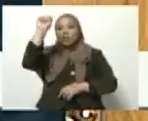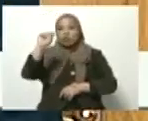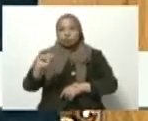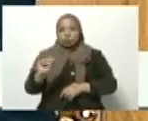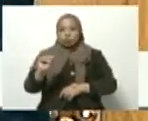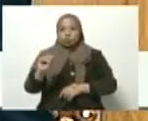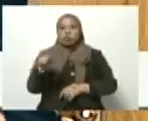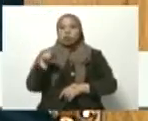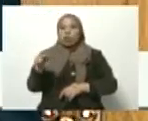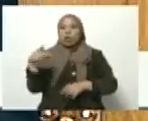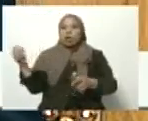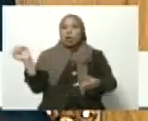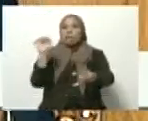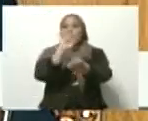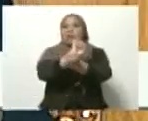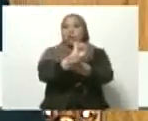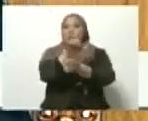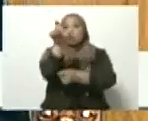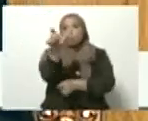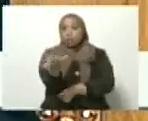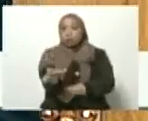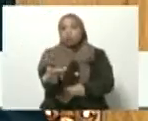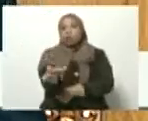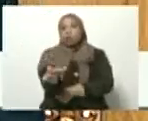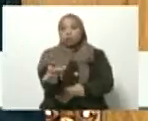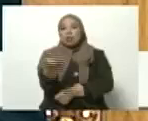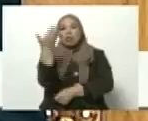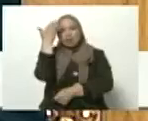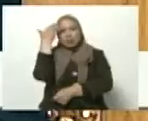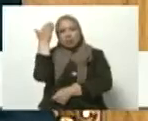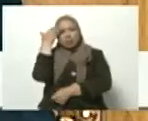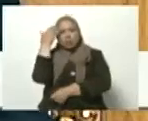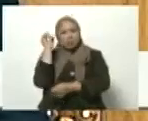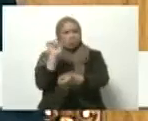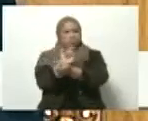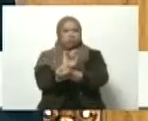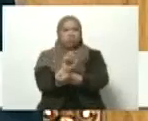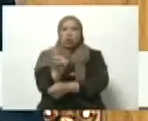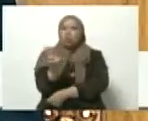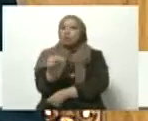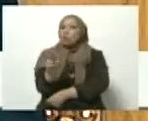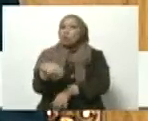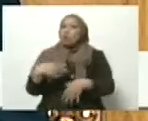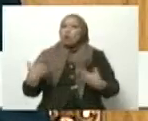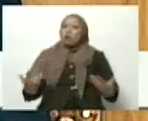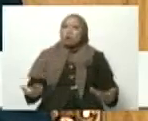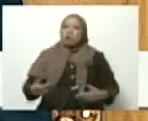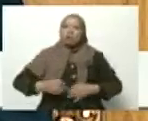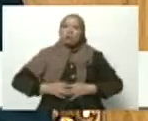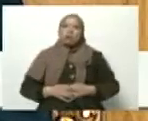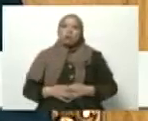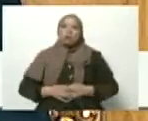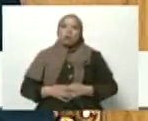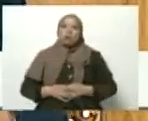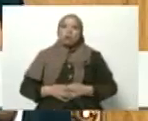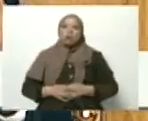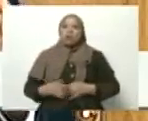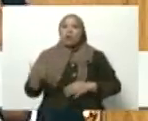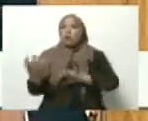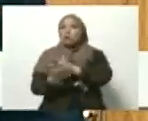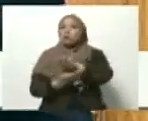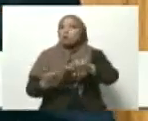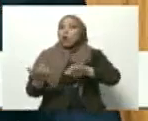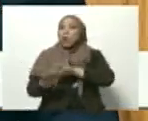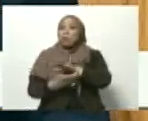y el propio gobierno de Cabo Verde sabía que ahí no había caso, no quería meterse en ese problema.